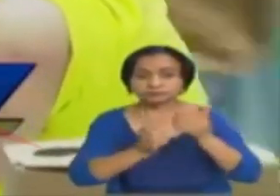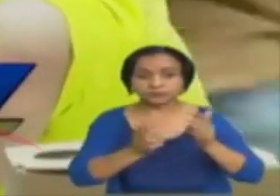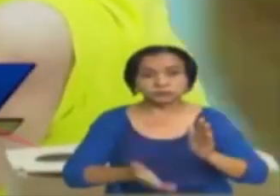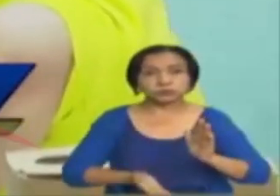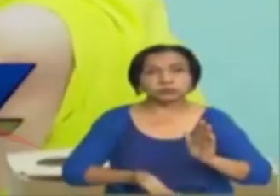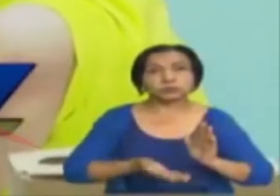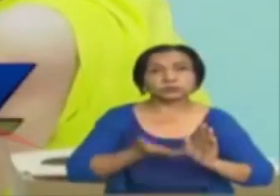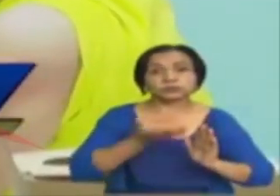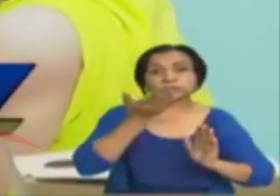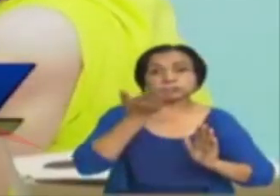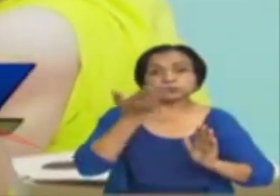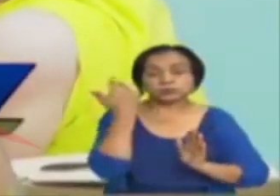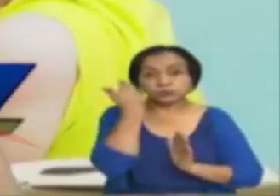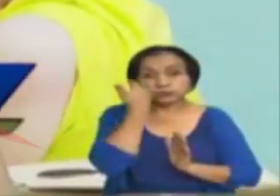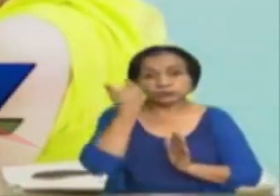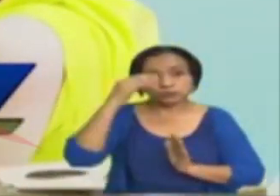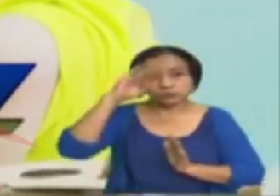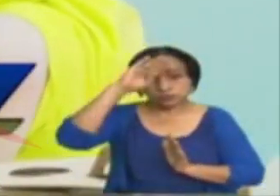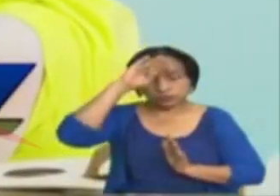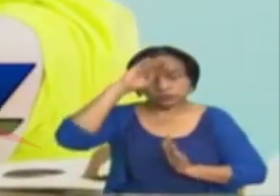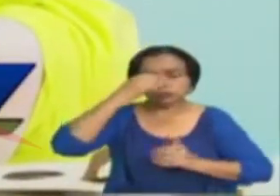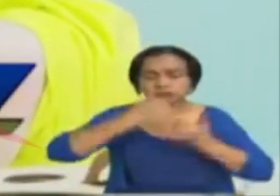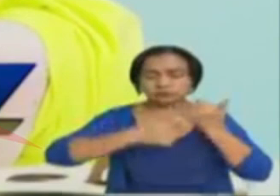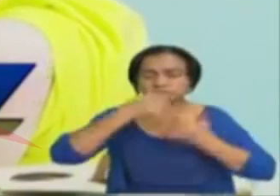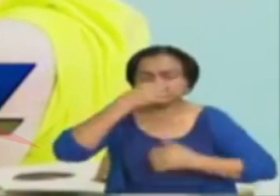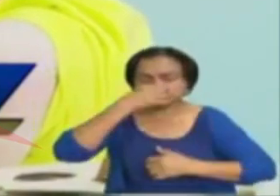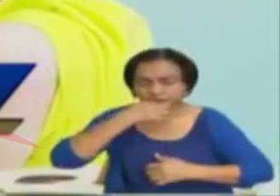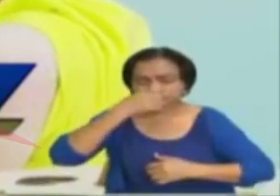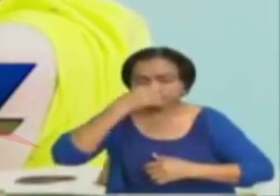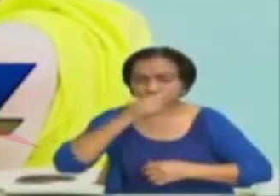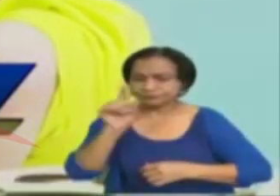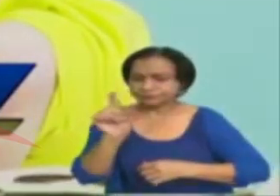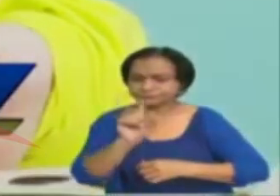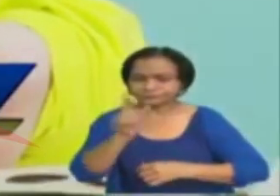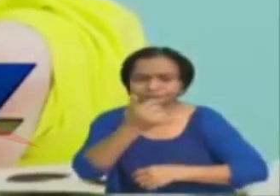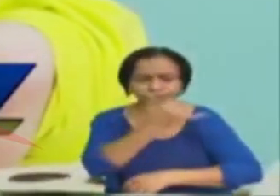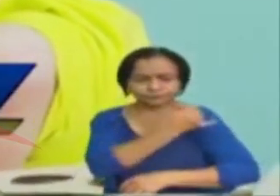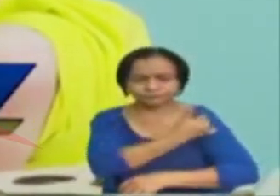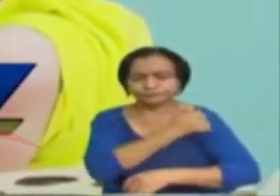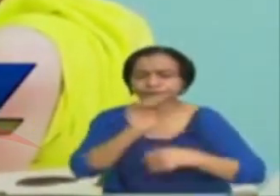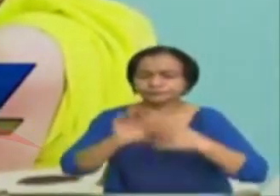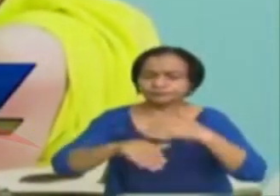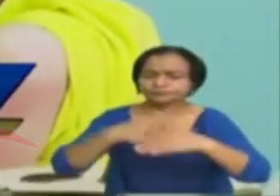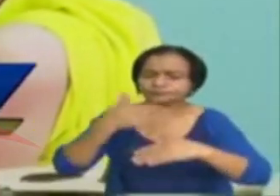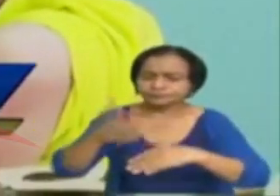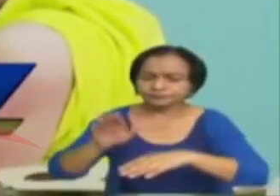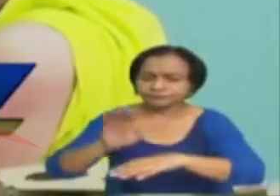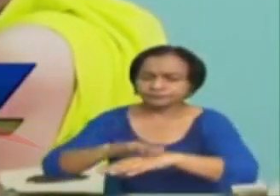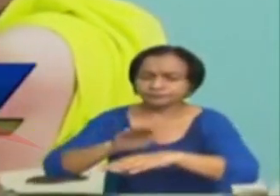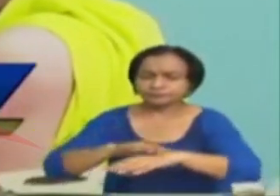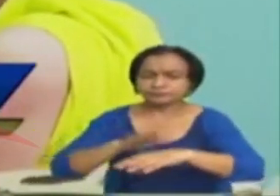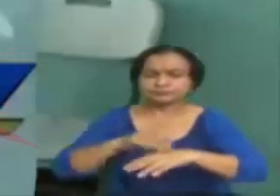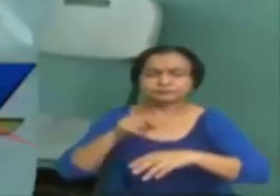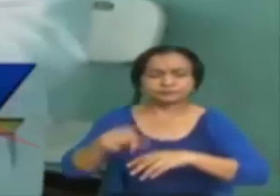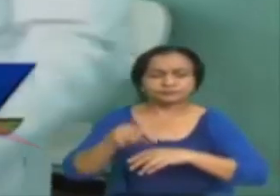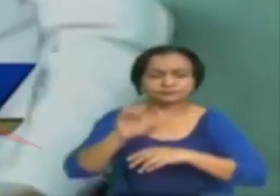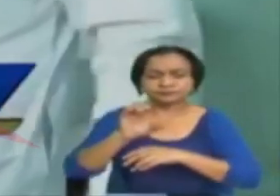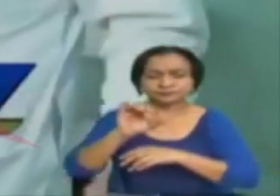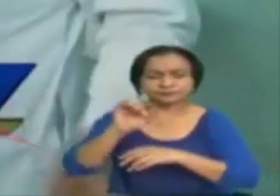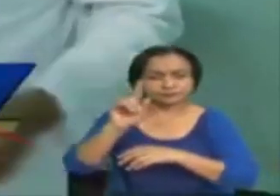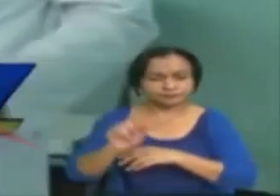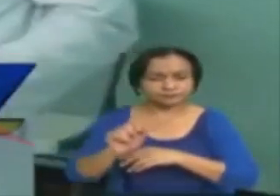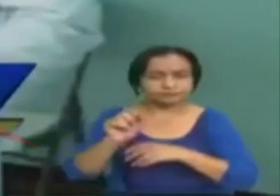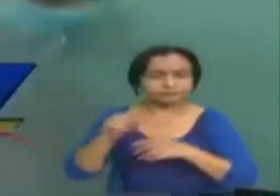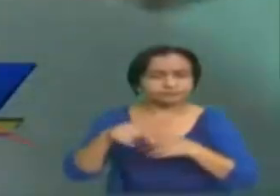Tenemos también para el lunes, como parte de toda la programación de promoción integral de